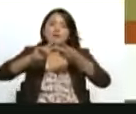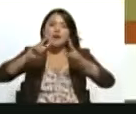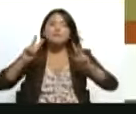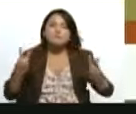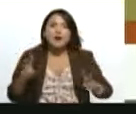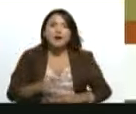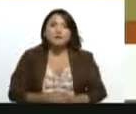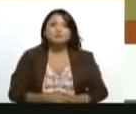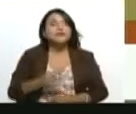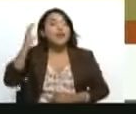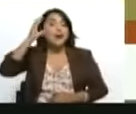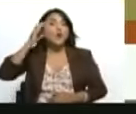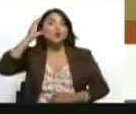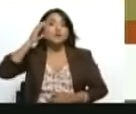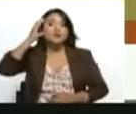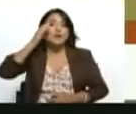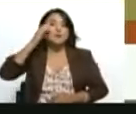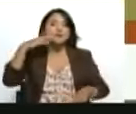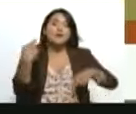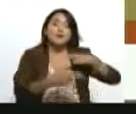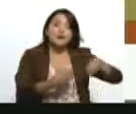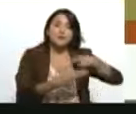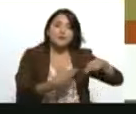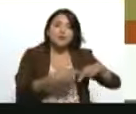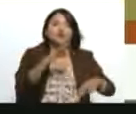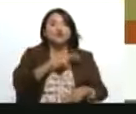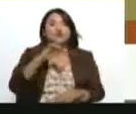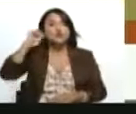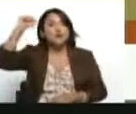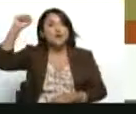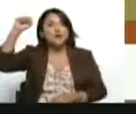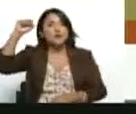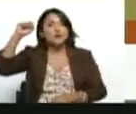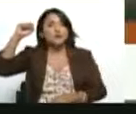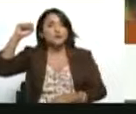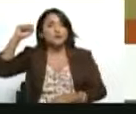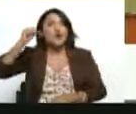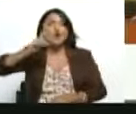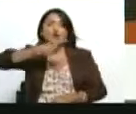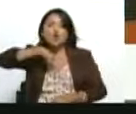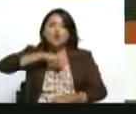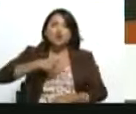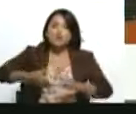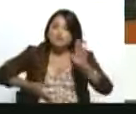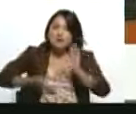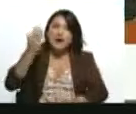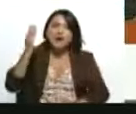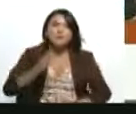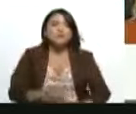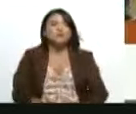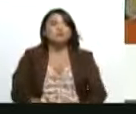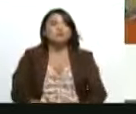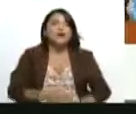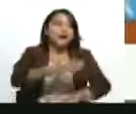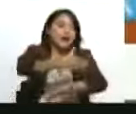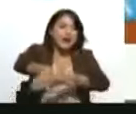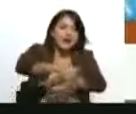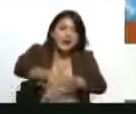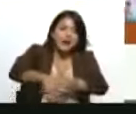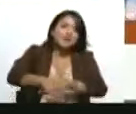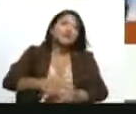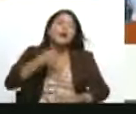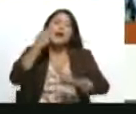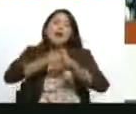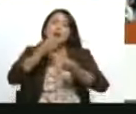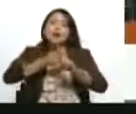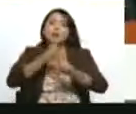de la conciencia, de la revolución, del socialismo. Vámonos todos, hermanos y hermanas, a la calle, a la